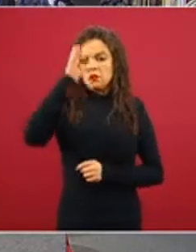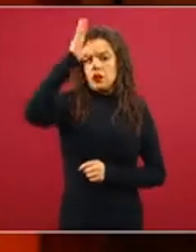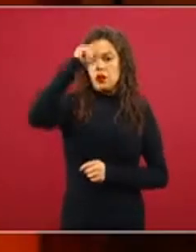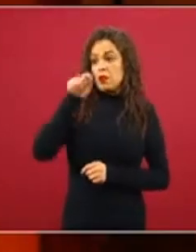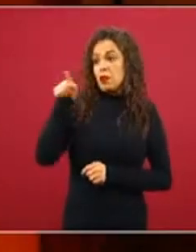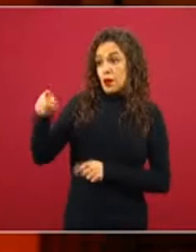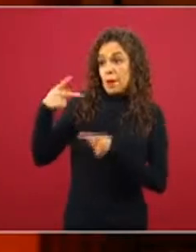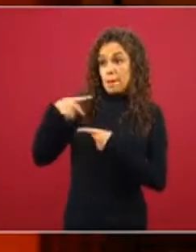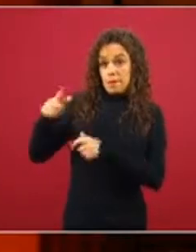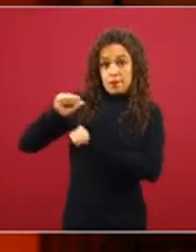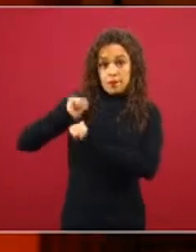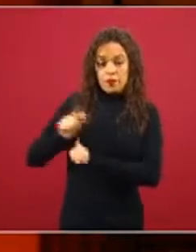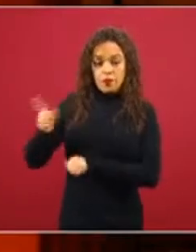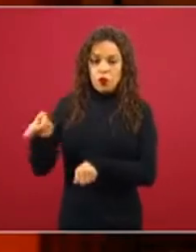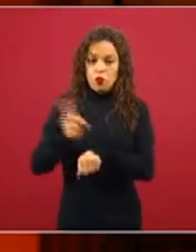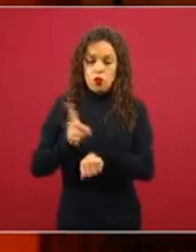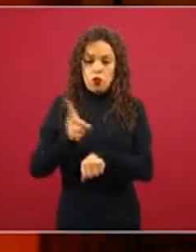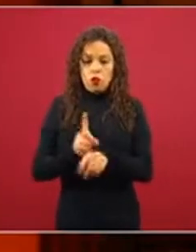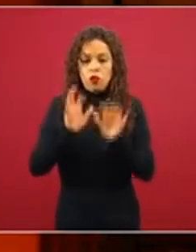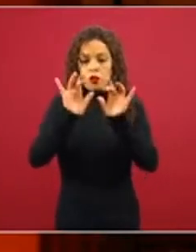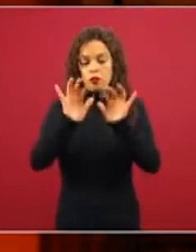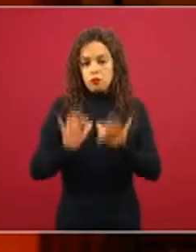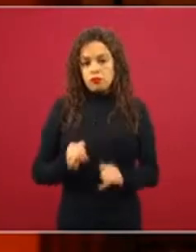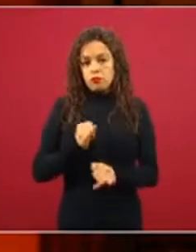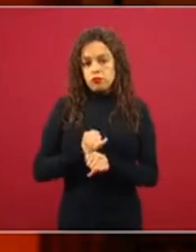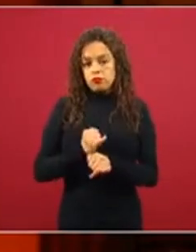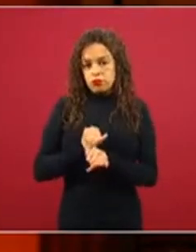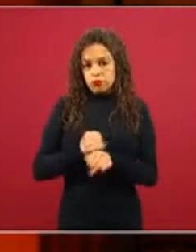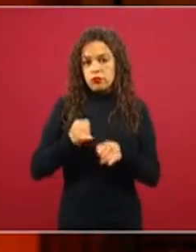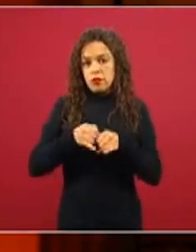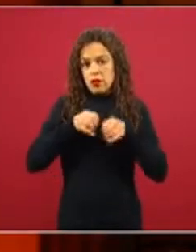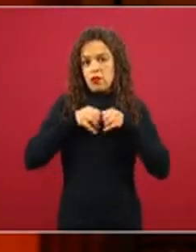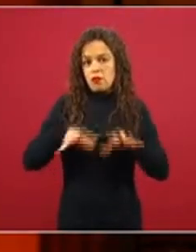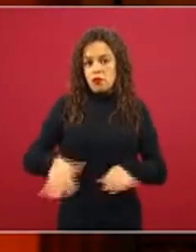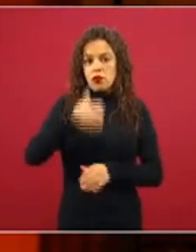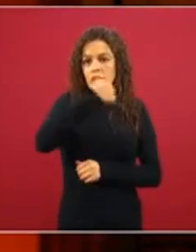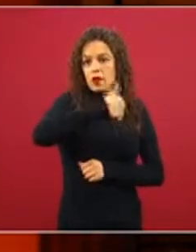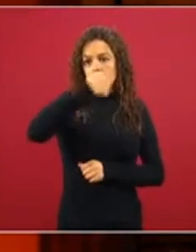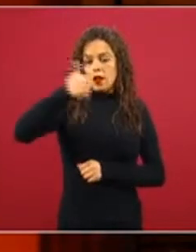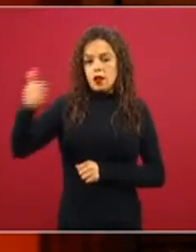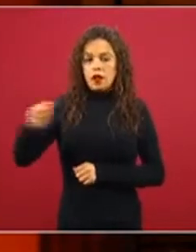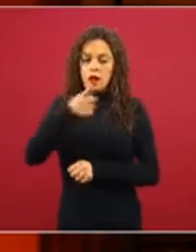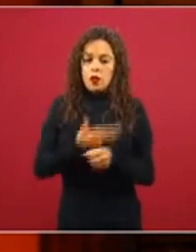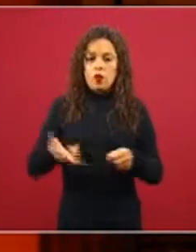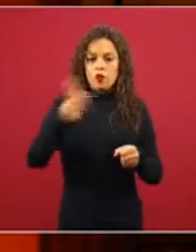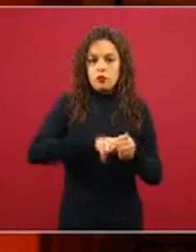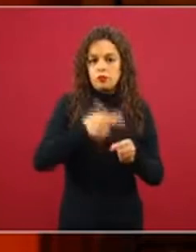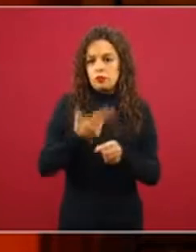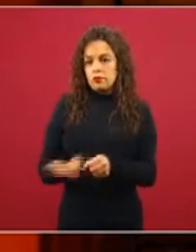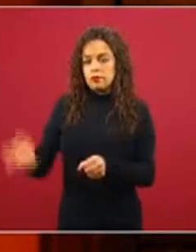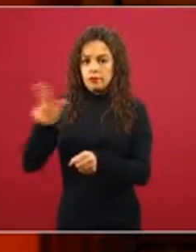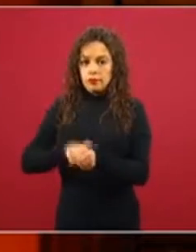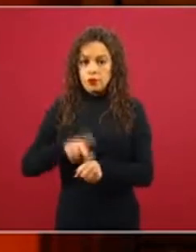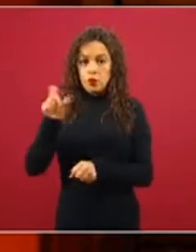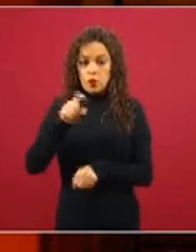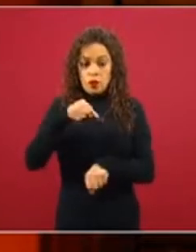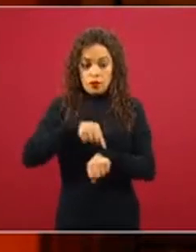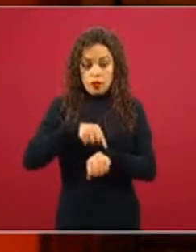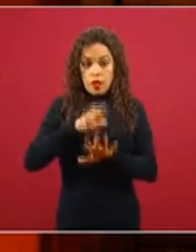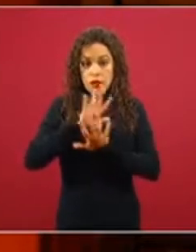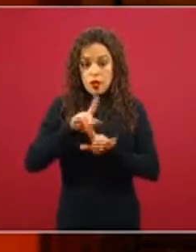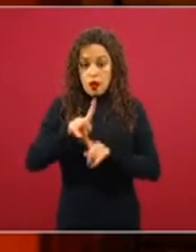de levantar la información al interior de la unidad hospitalaria y a la hora del corte emitirla para nosotros poder